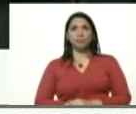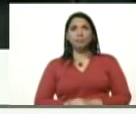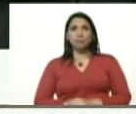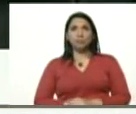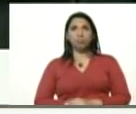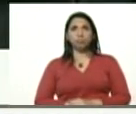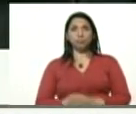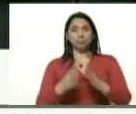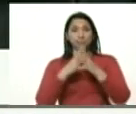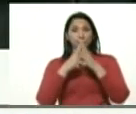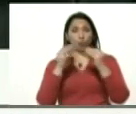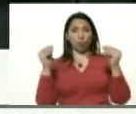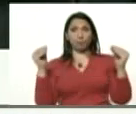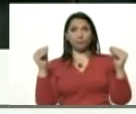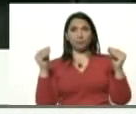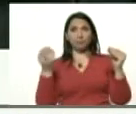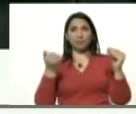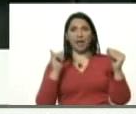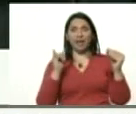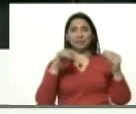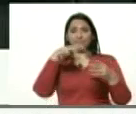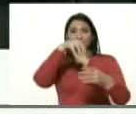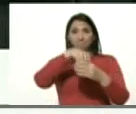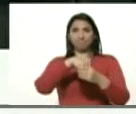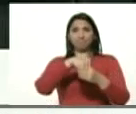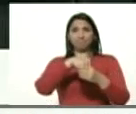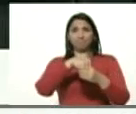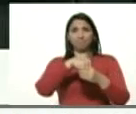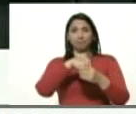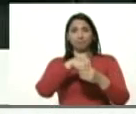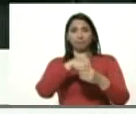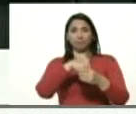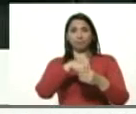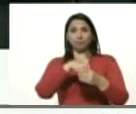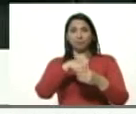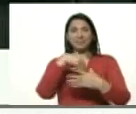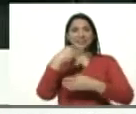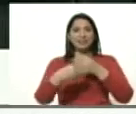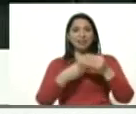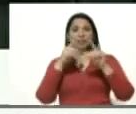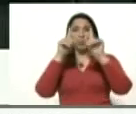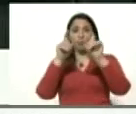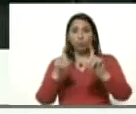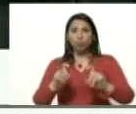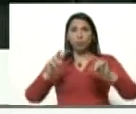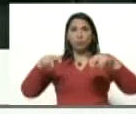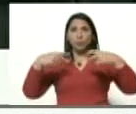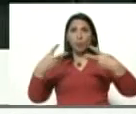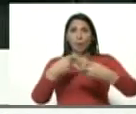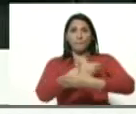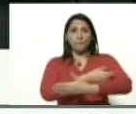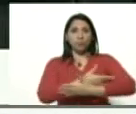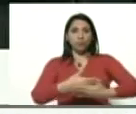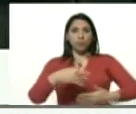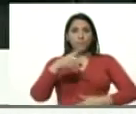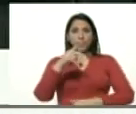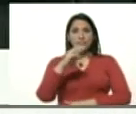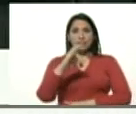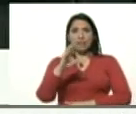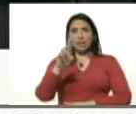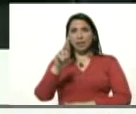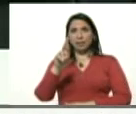Están todos en su cuarentena. Les hicimos nueva prueba molecular de PCR.